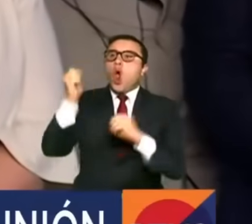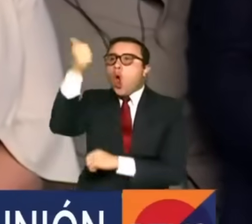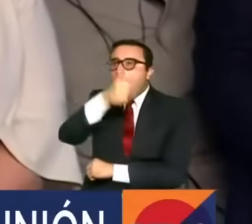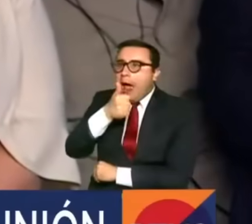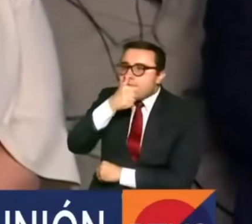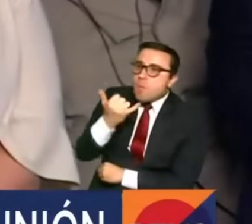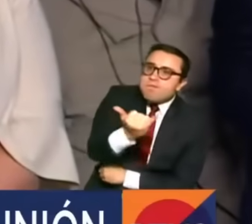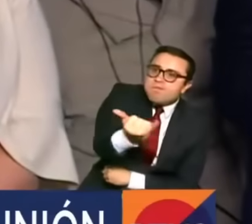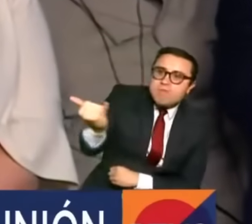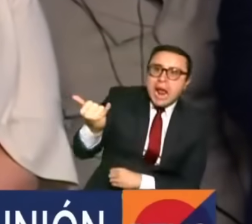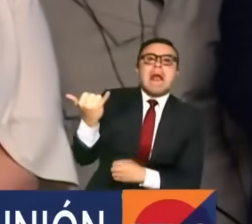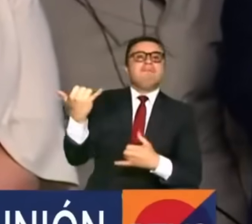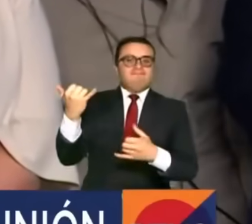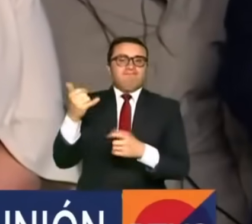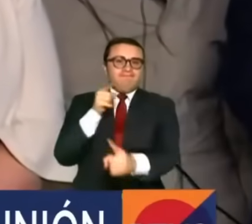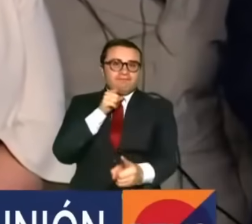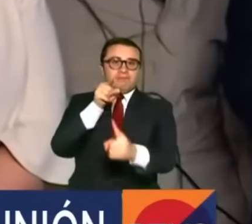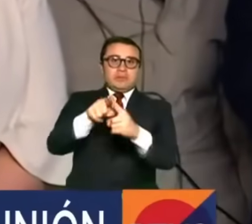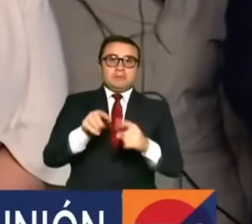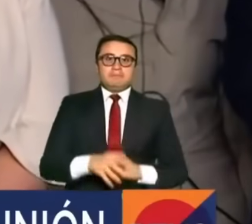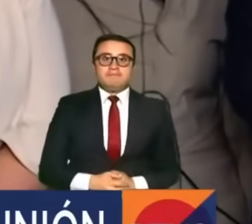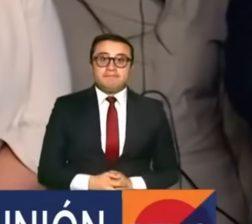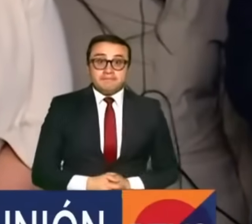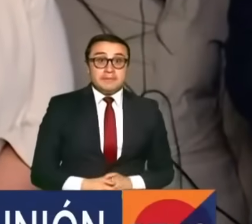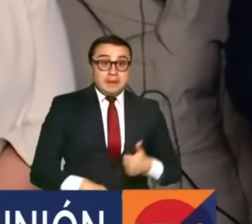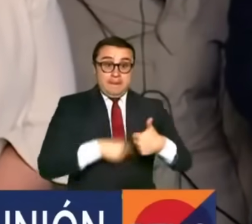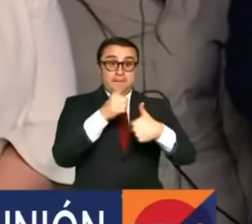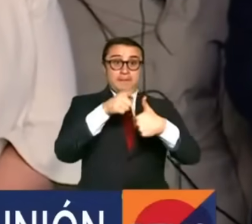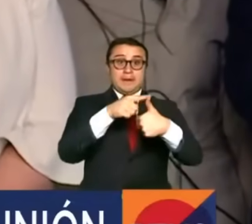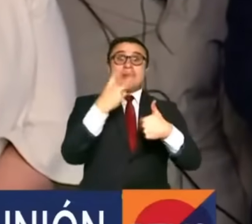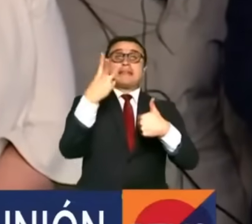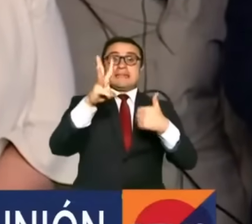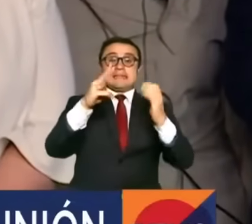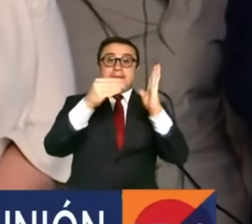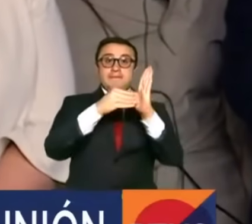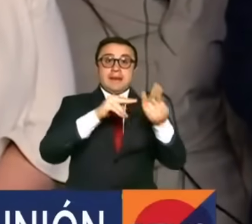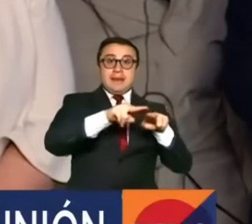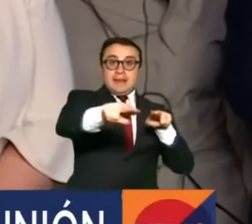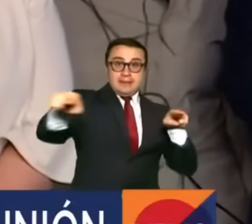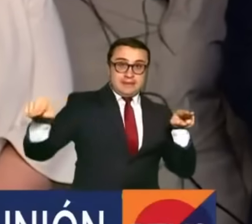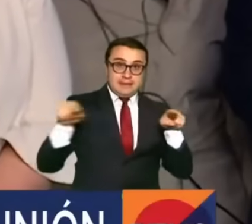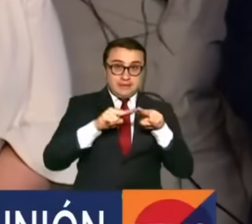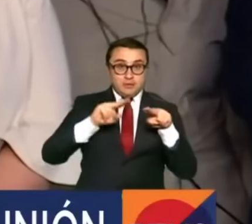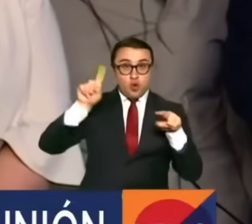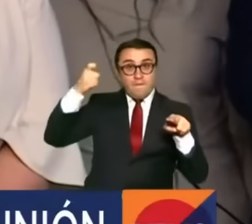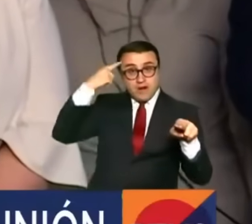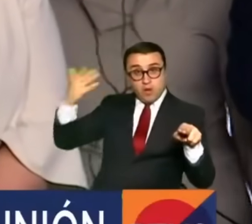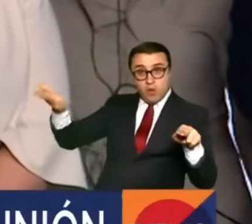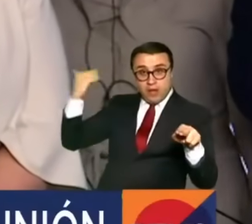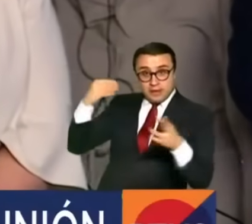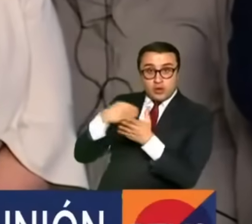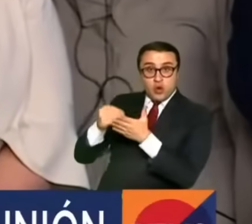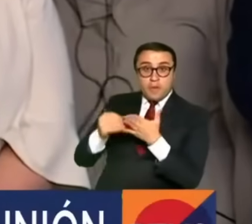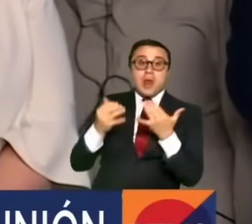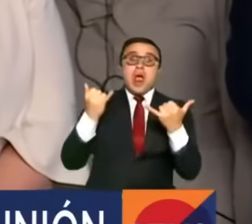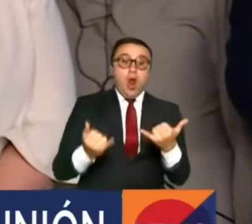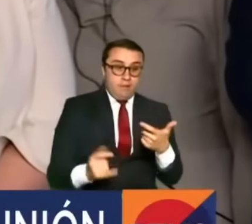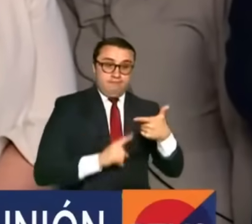Este primer punto tuvo 13.000 hectáreas compradas en el gobierno pasado y 200.000 en el